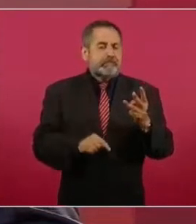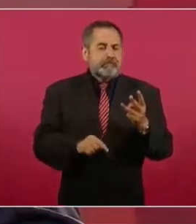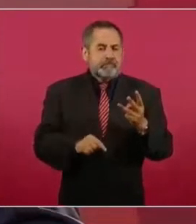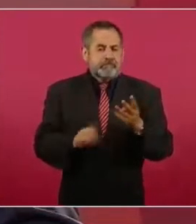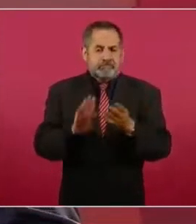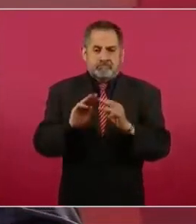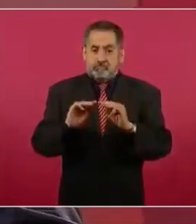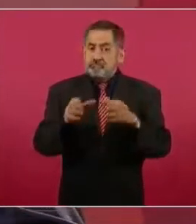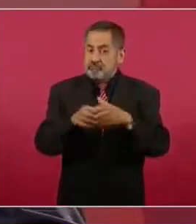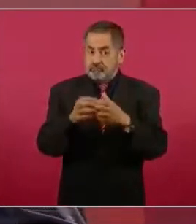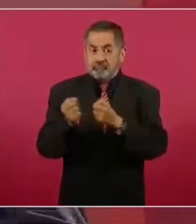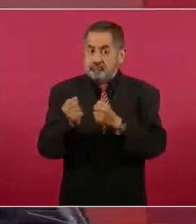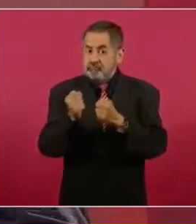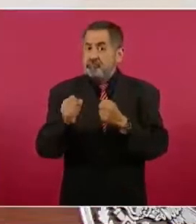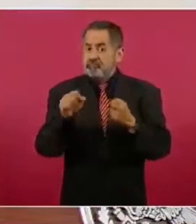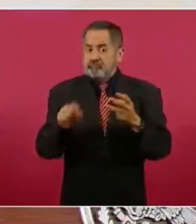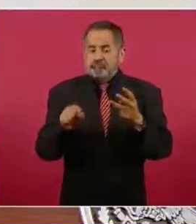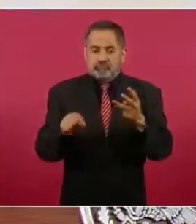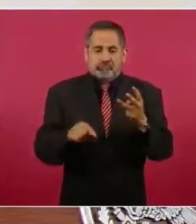banda fuerte,